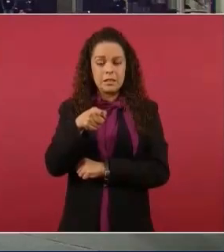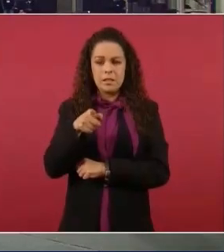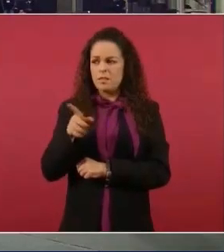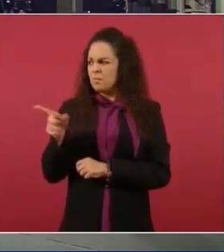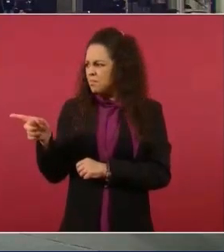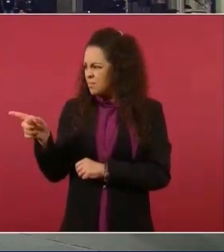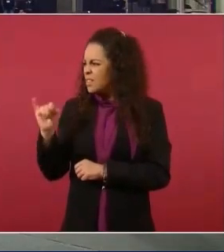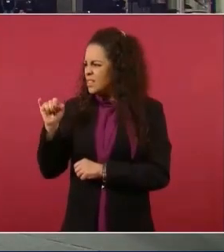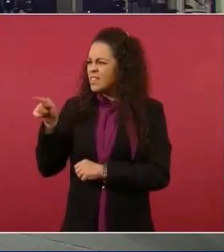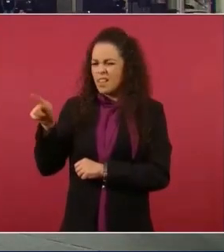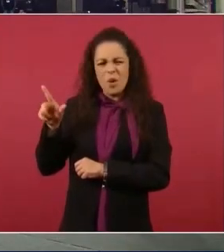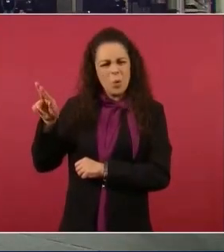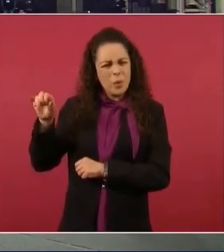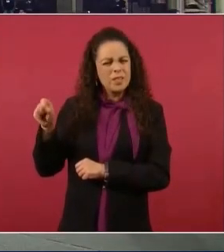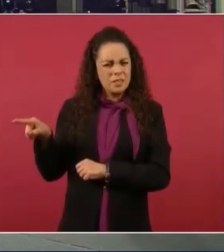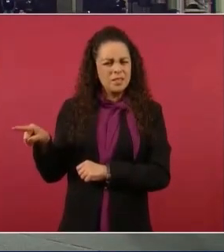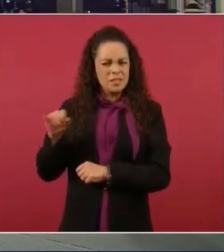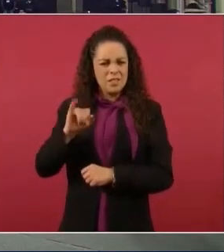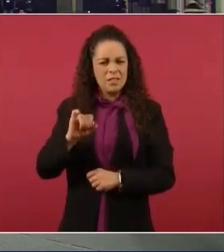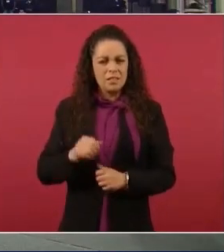sí es Luis.